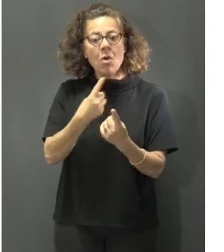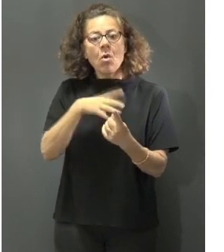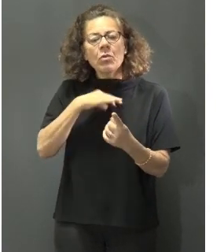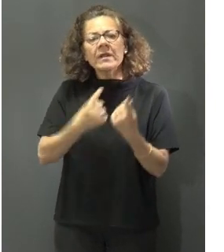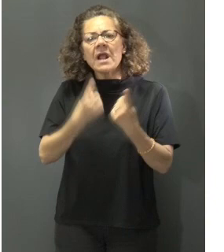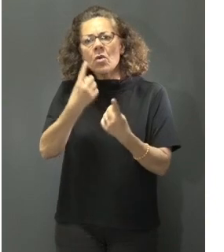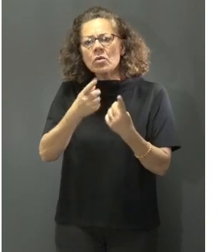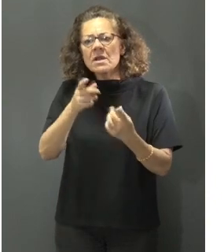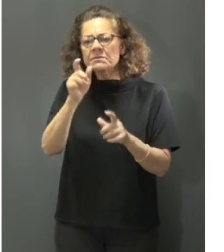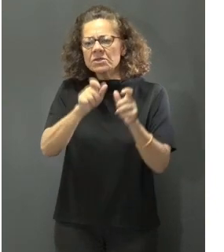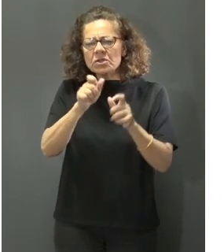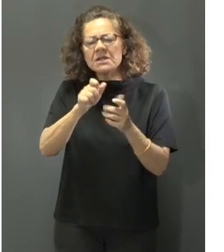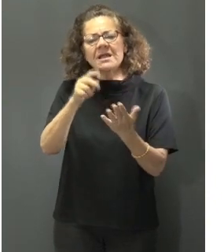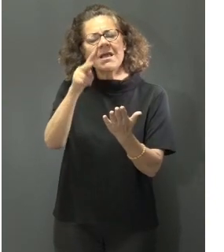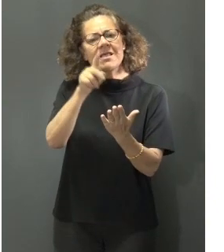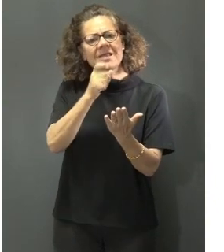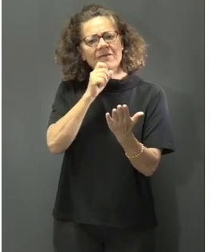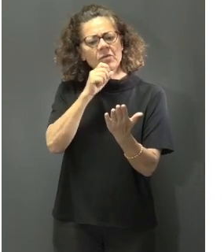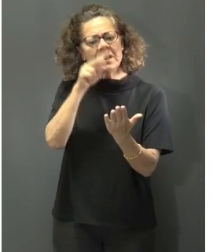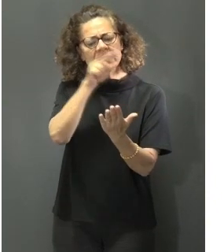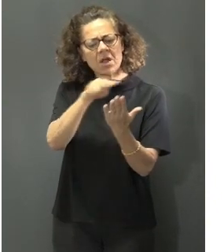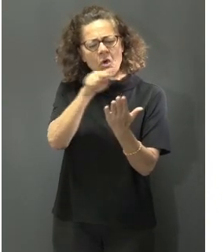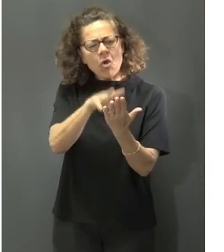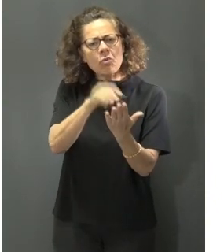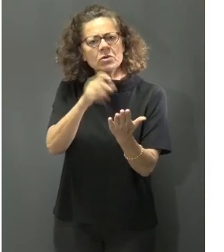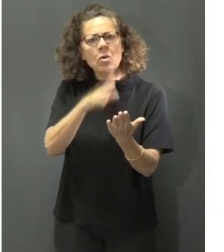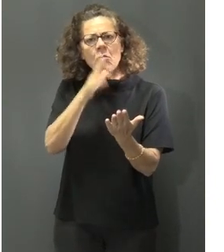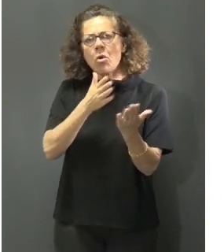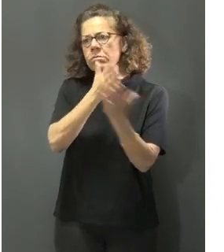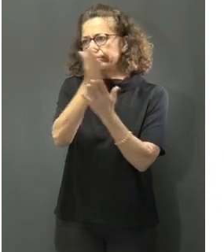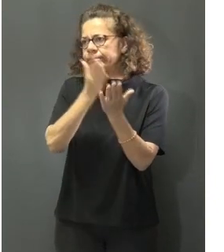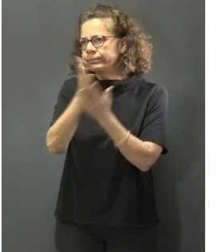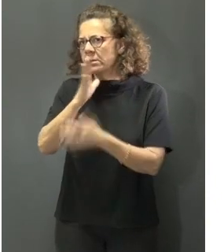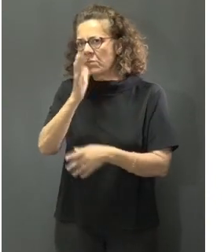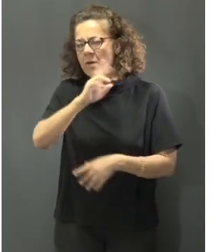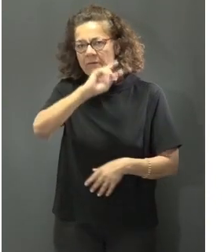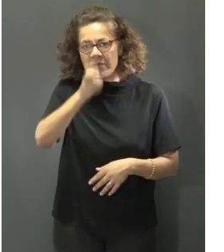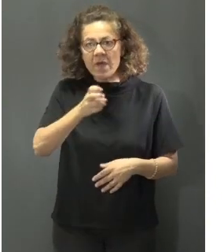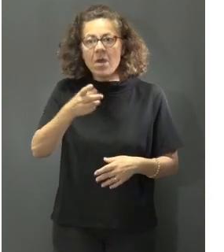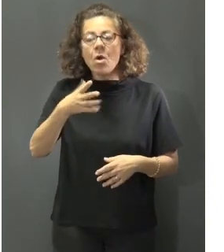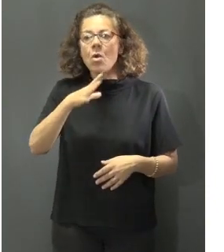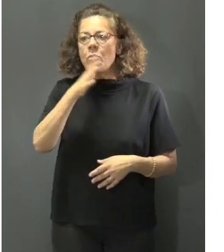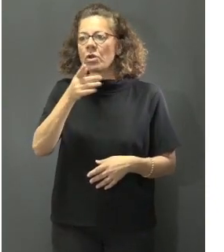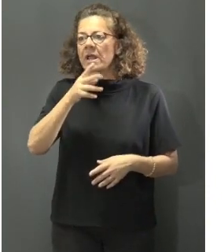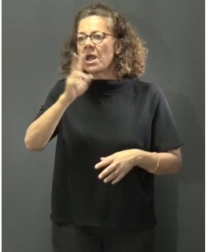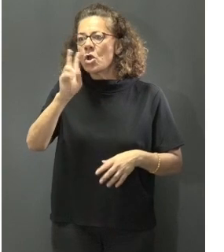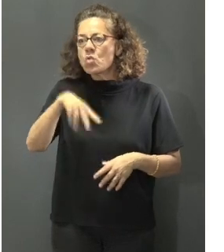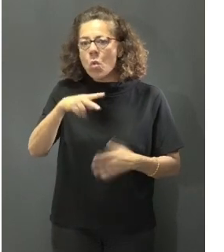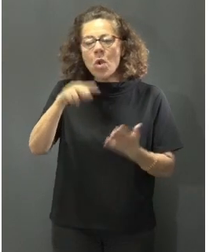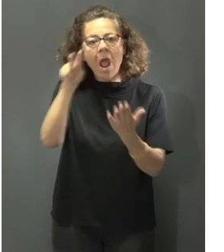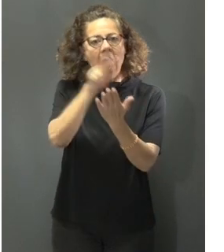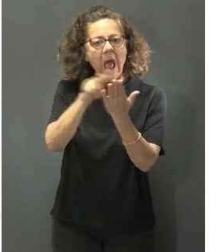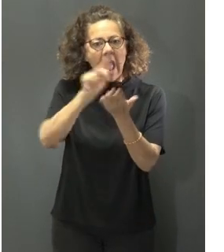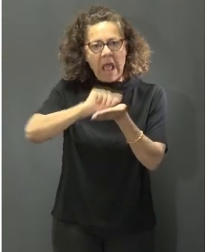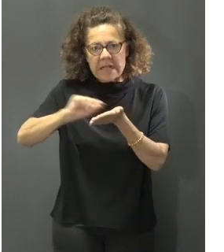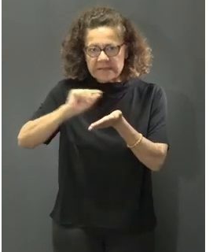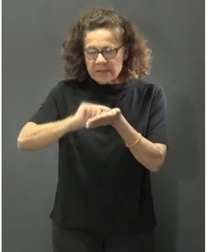con dificultades en la comprensión lectora por distintas causas, desde alguien que nunca ha adquirido la